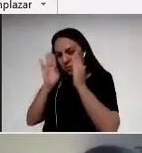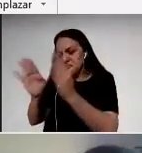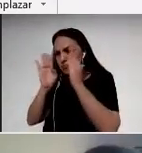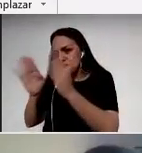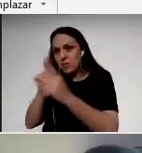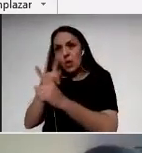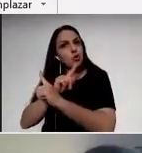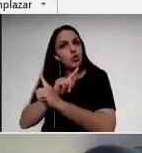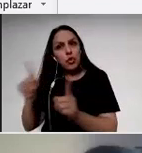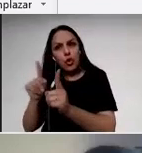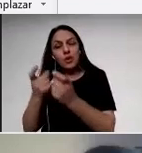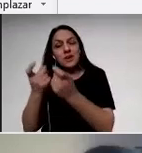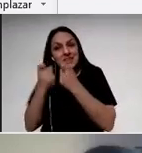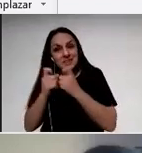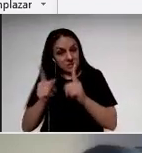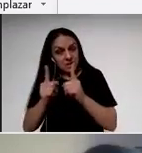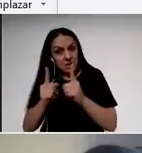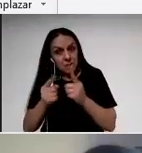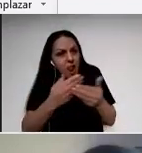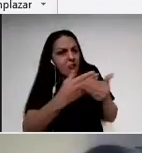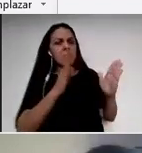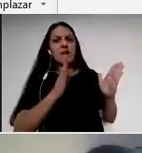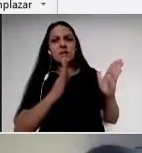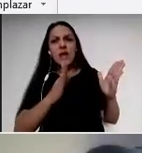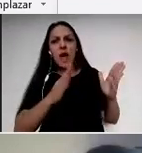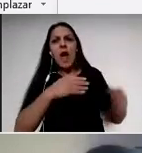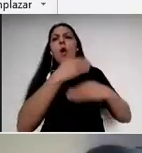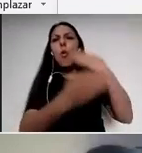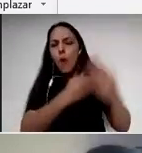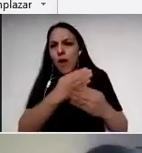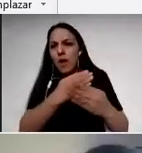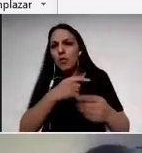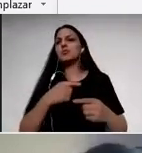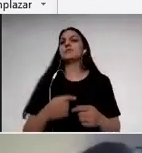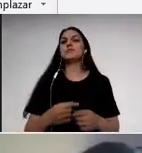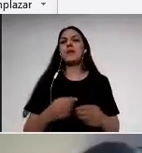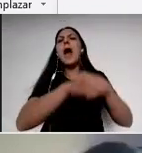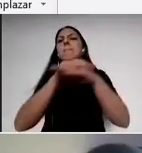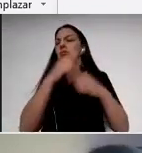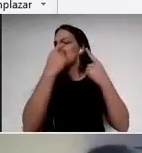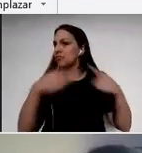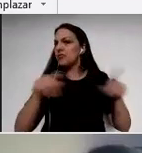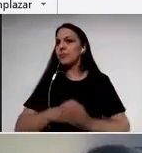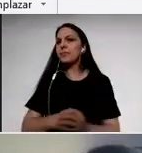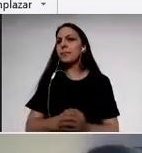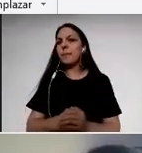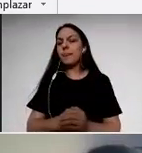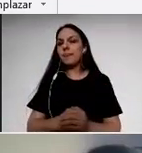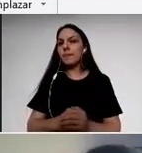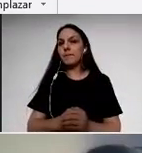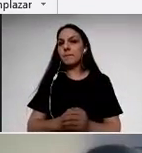derechos también forma parte de la recreación en los niños con discapacidad. Y la observación 14,